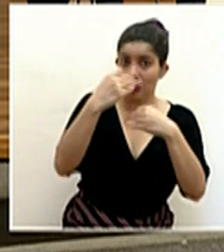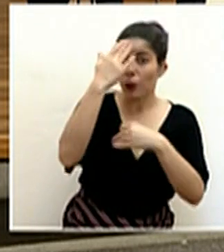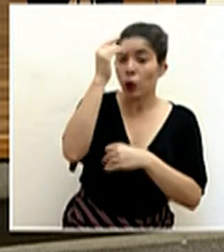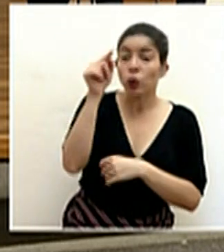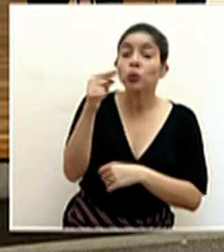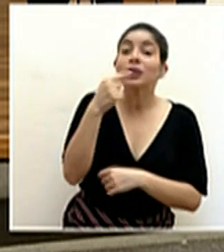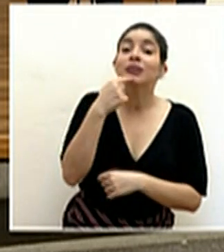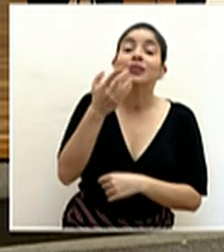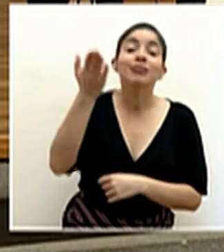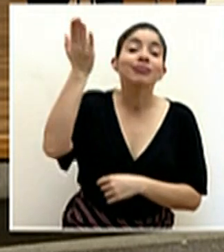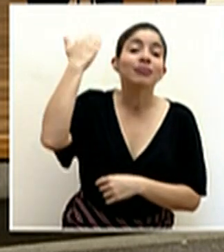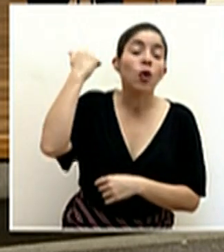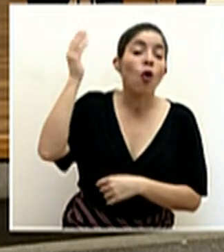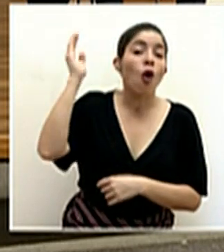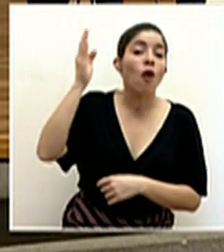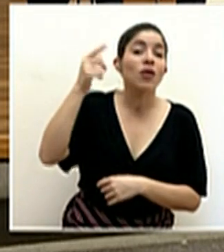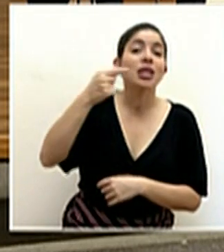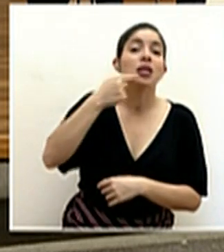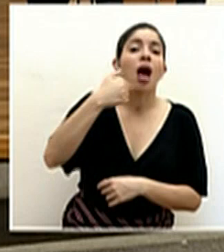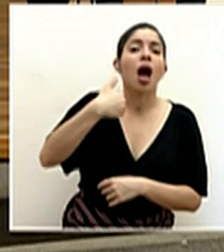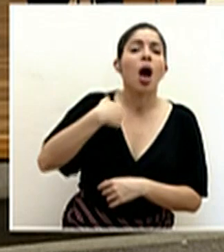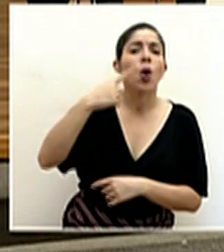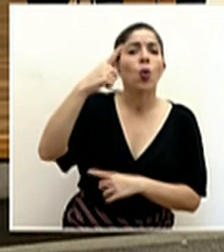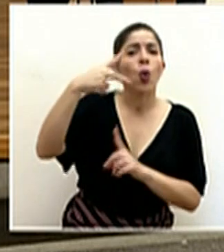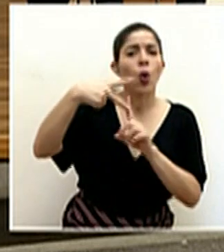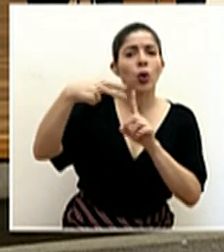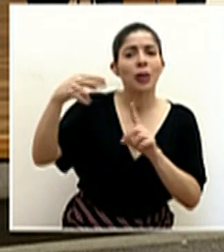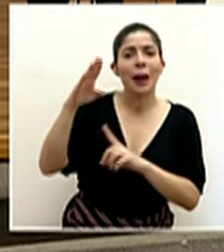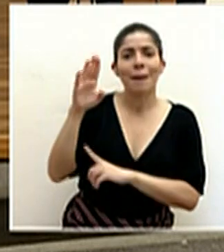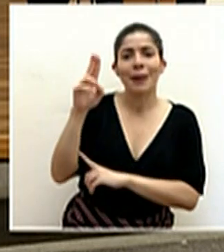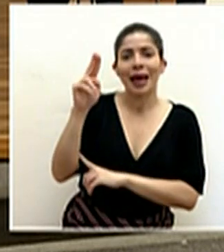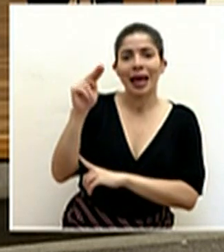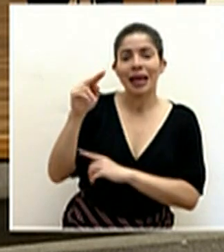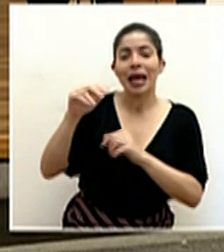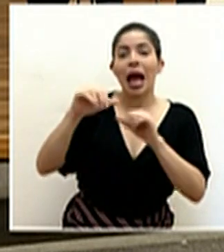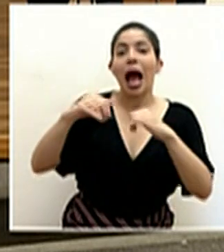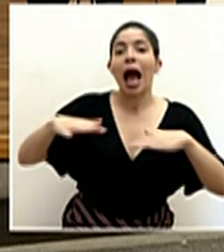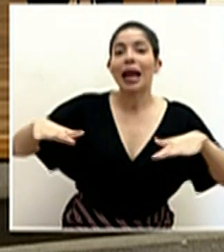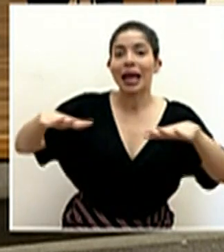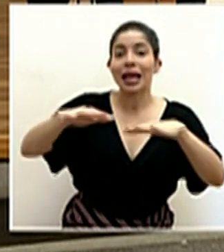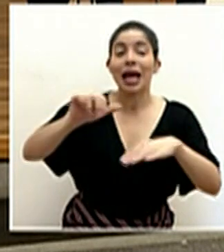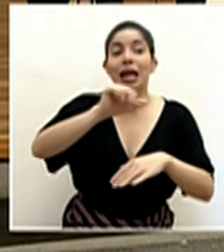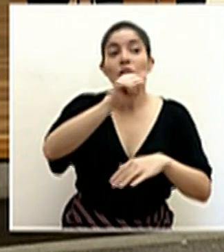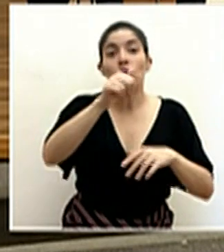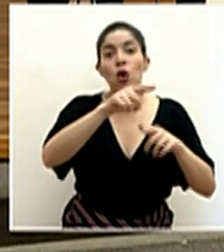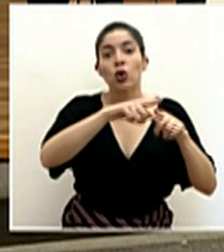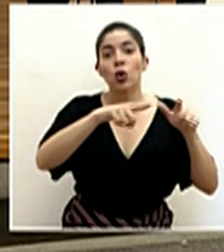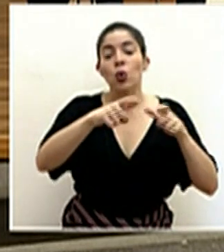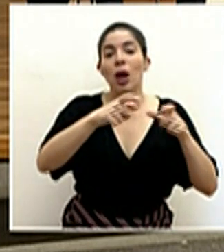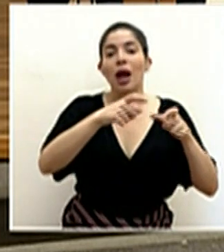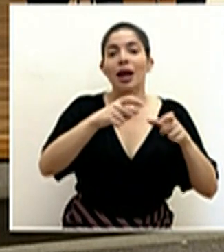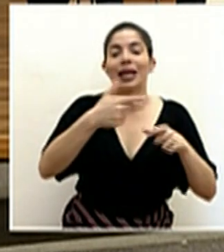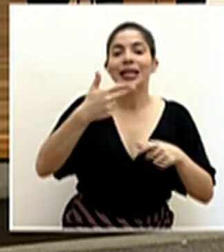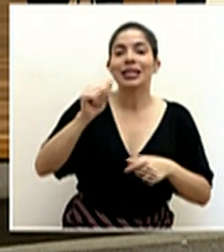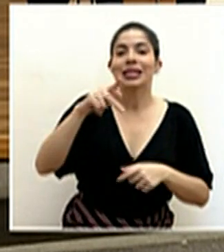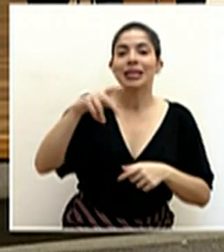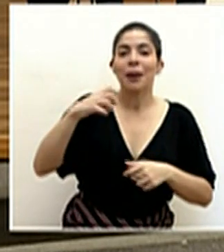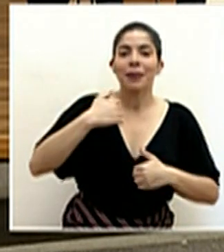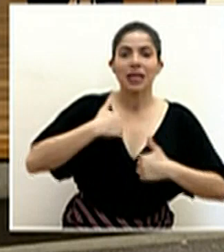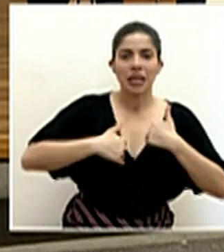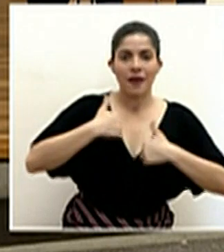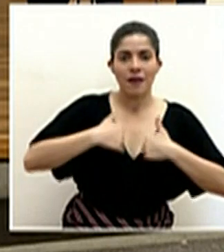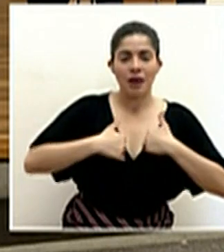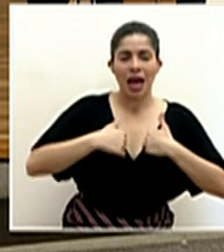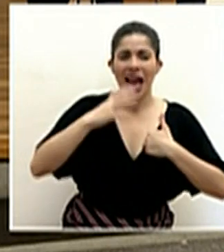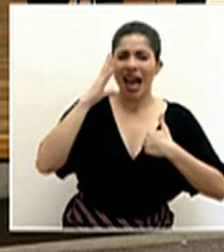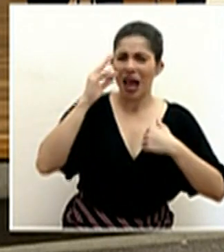indicó en una conferencia anterior que había un hotel, el BN Arena, y otro lugar administrado por Chepe Cebaña? Pues creo que la gente se